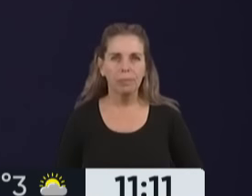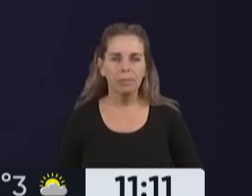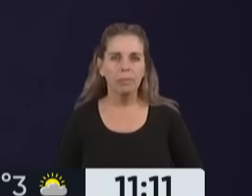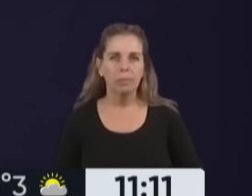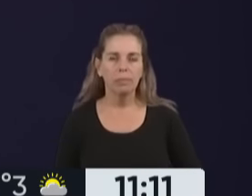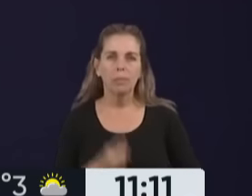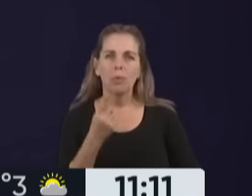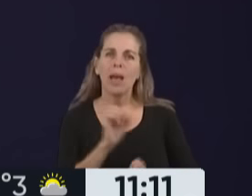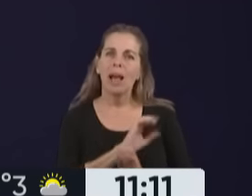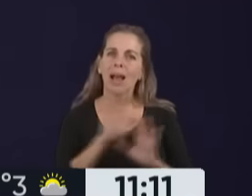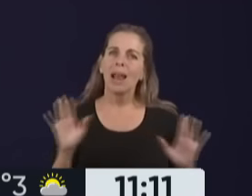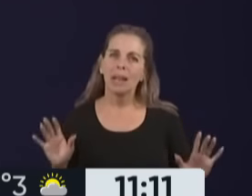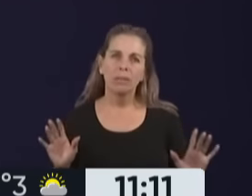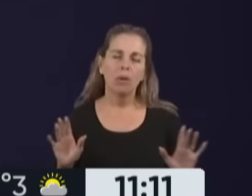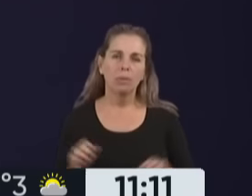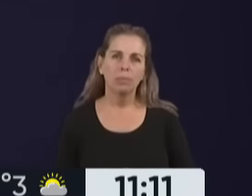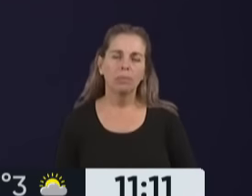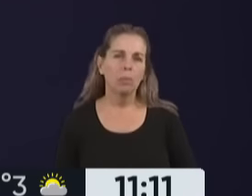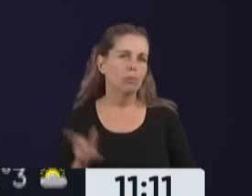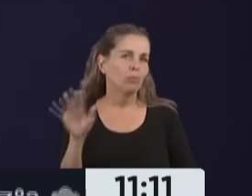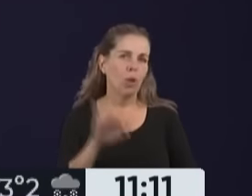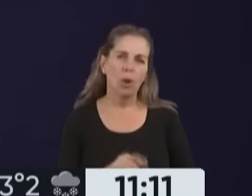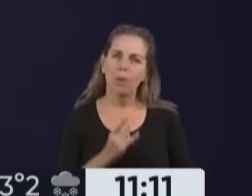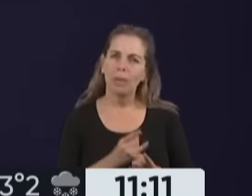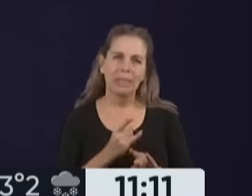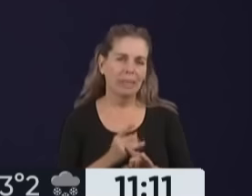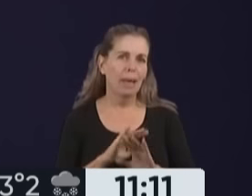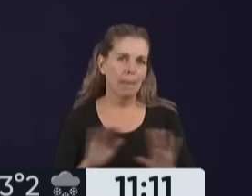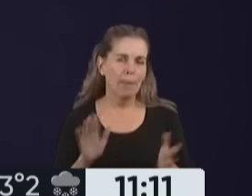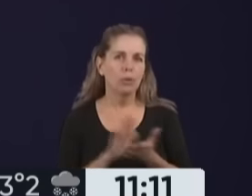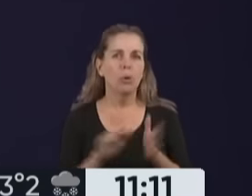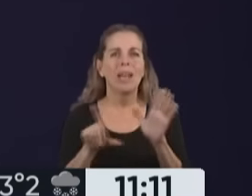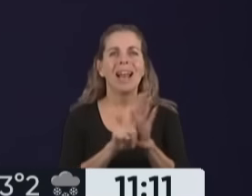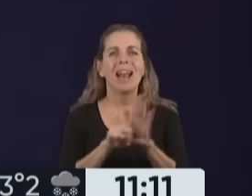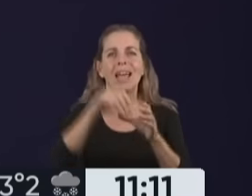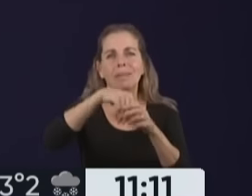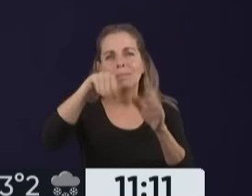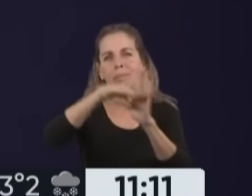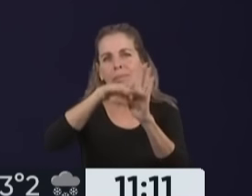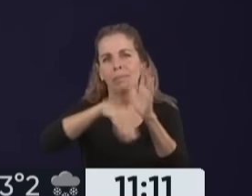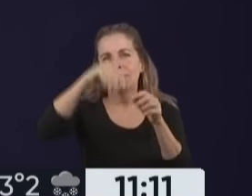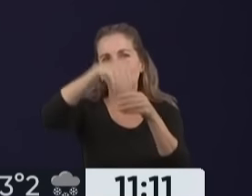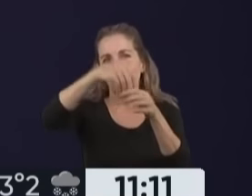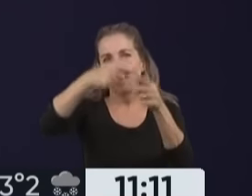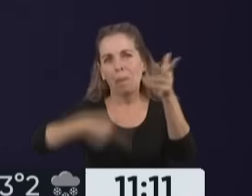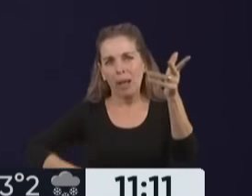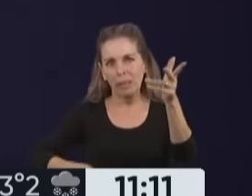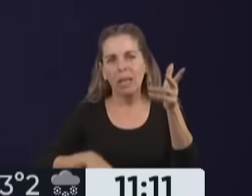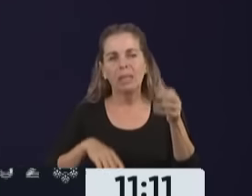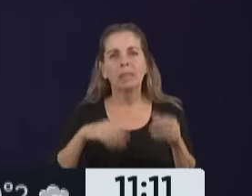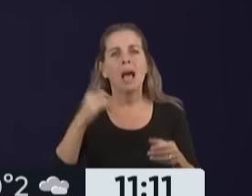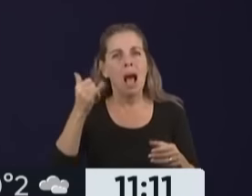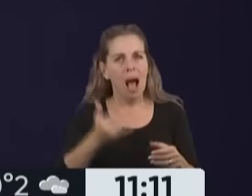Una aclaración, como casi todos los días, con respecto a la ley bases, también porque hay cierto